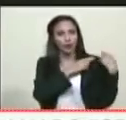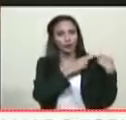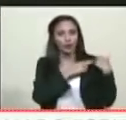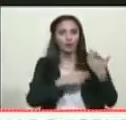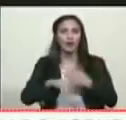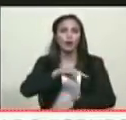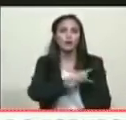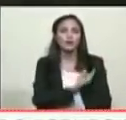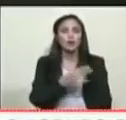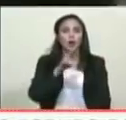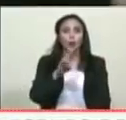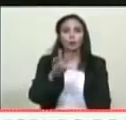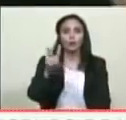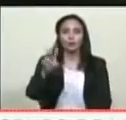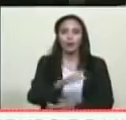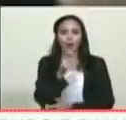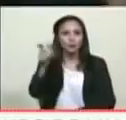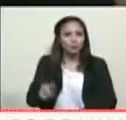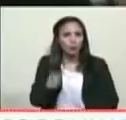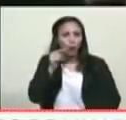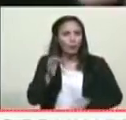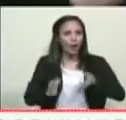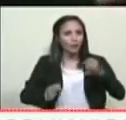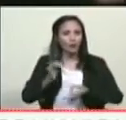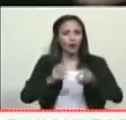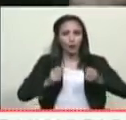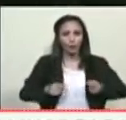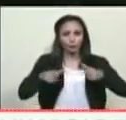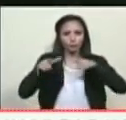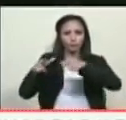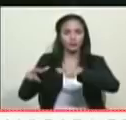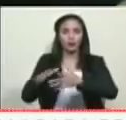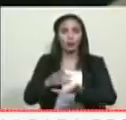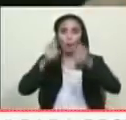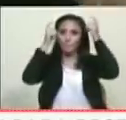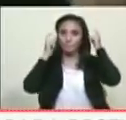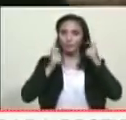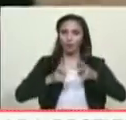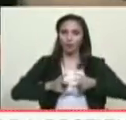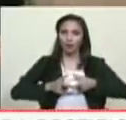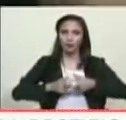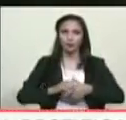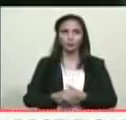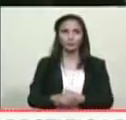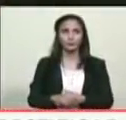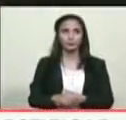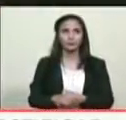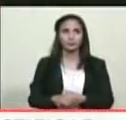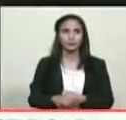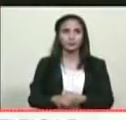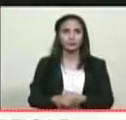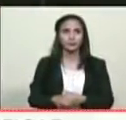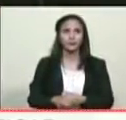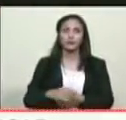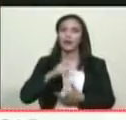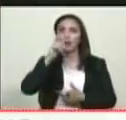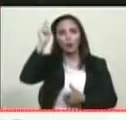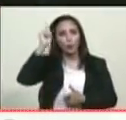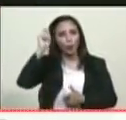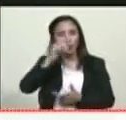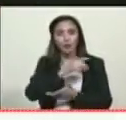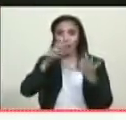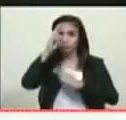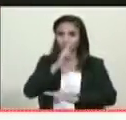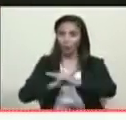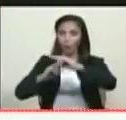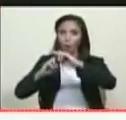de Venezuela, César Trompis, quien otorga este grandísimo honor